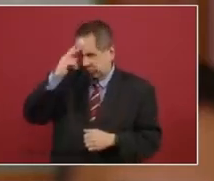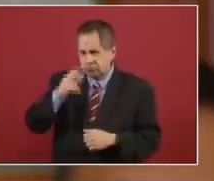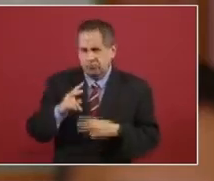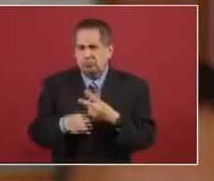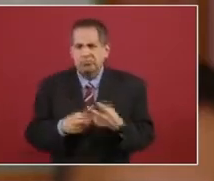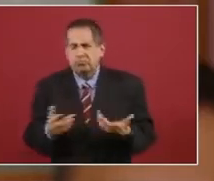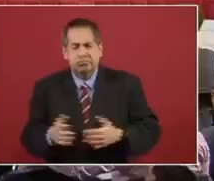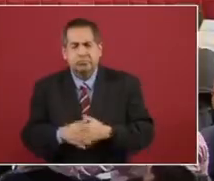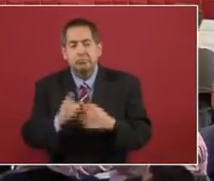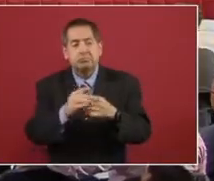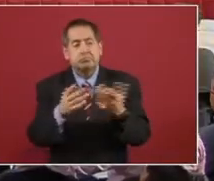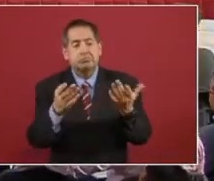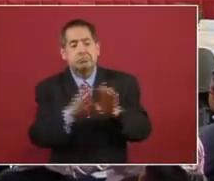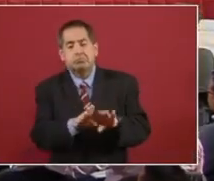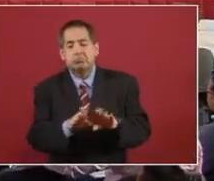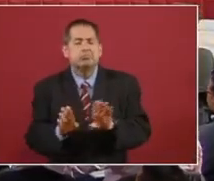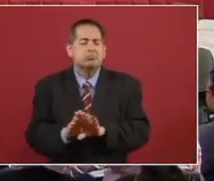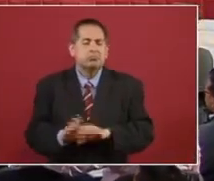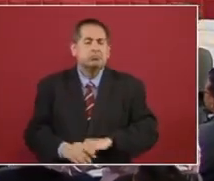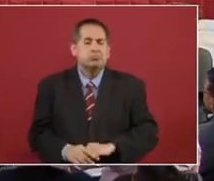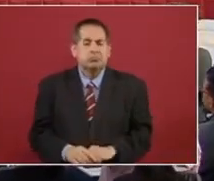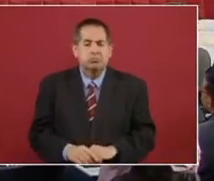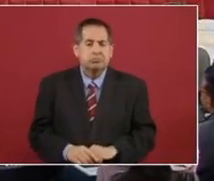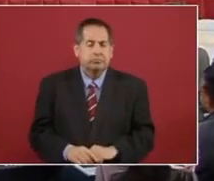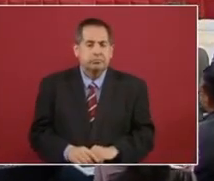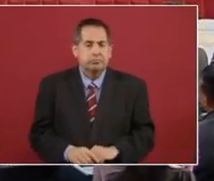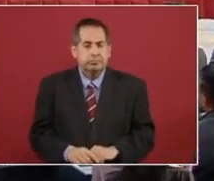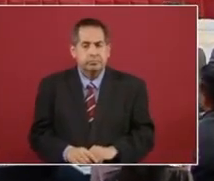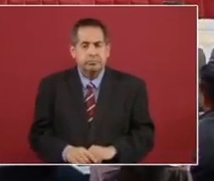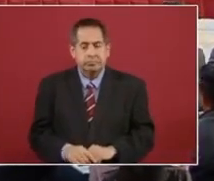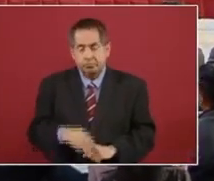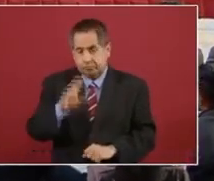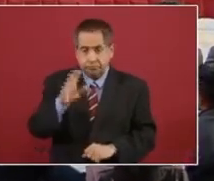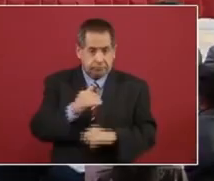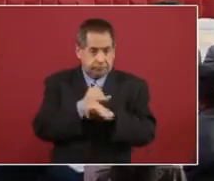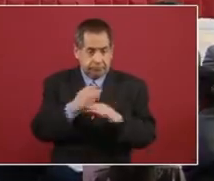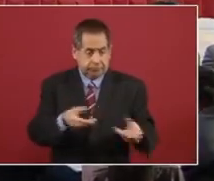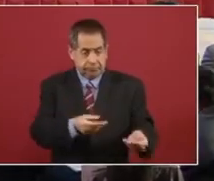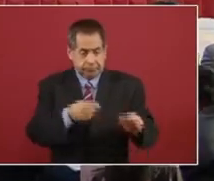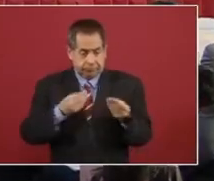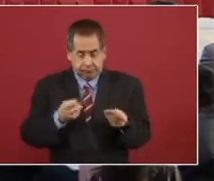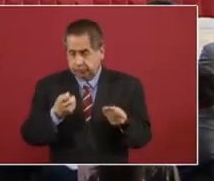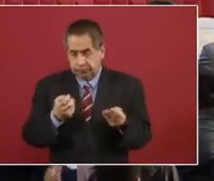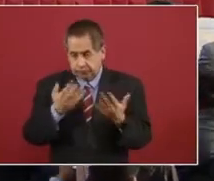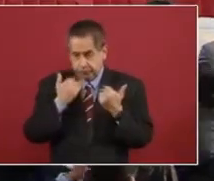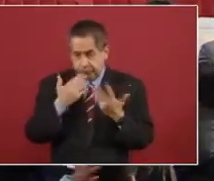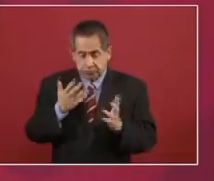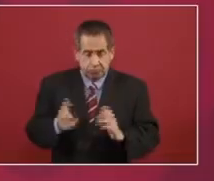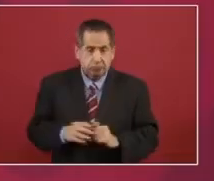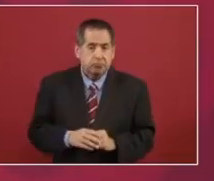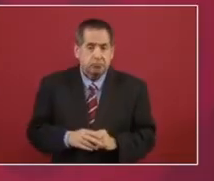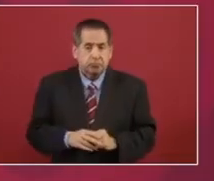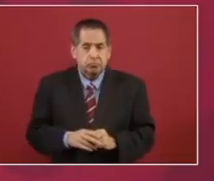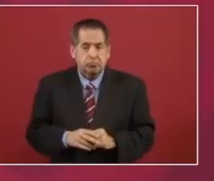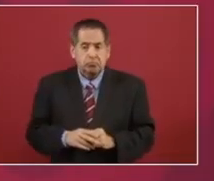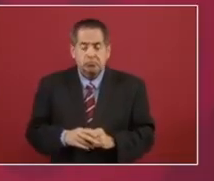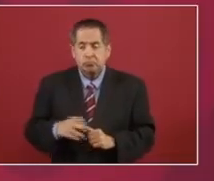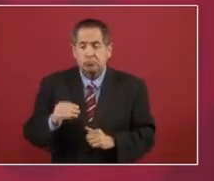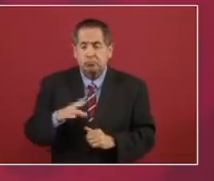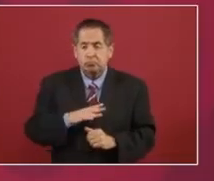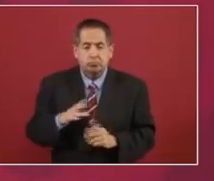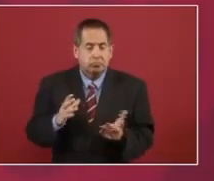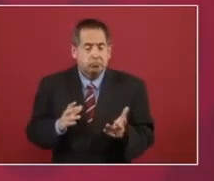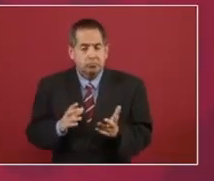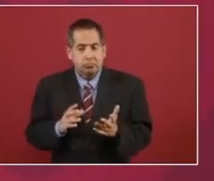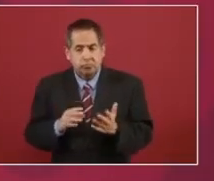mexicano si se da esta situación? Bueno, no tengo ese informe, o mejor dicho,